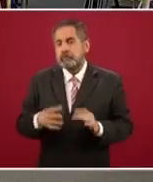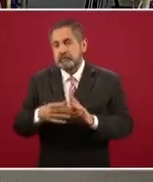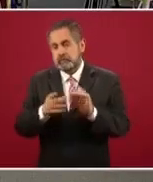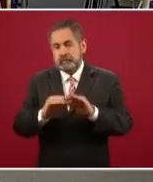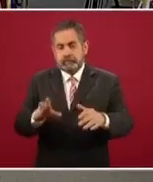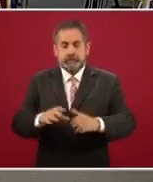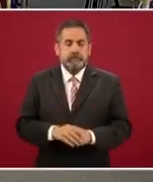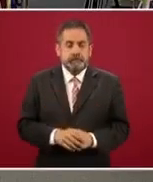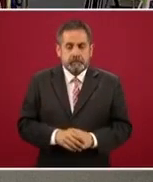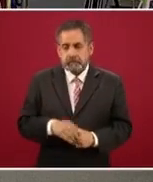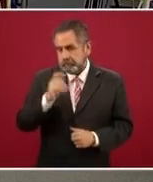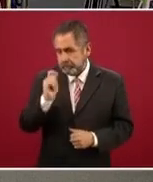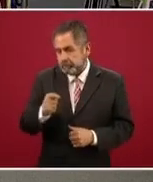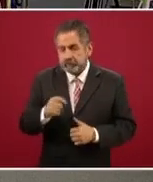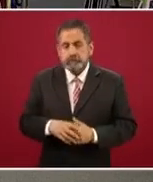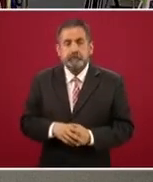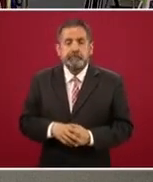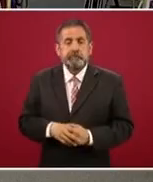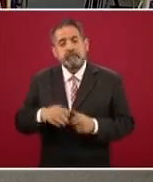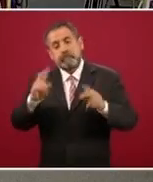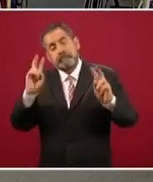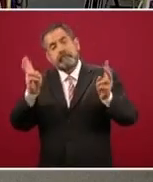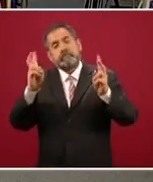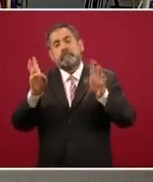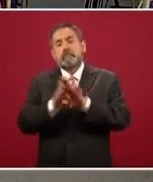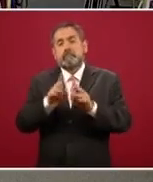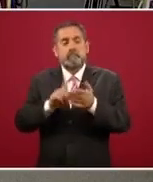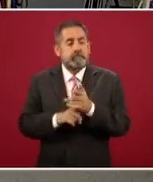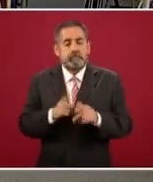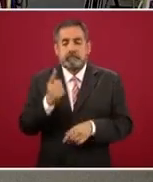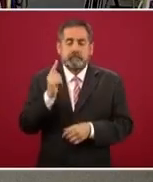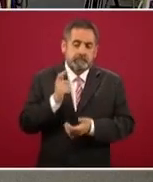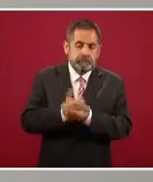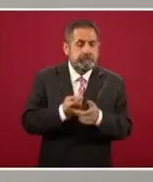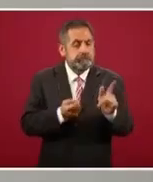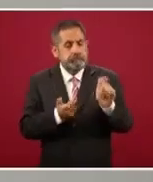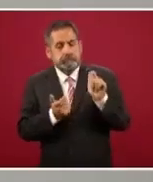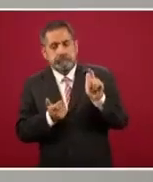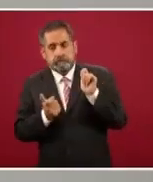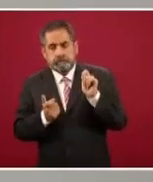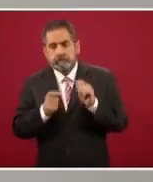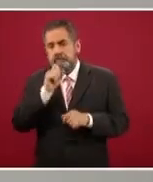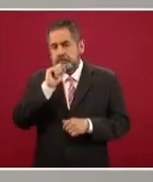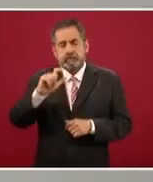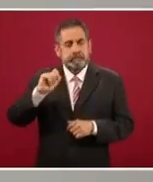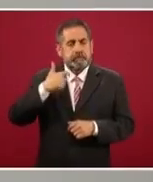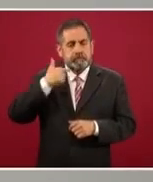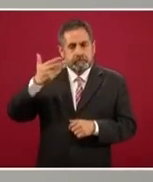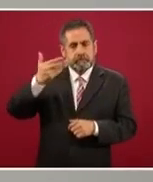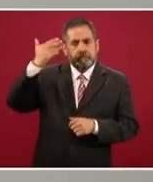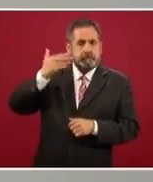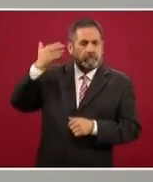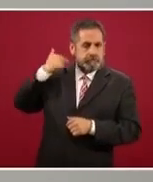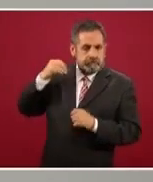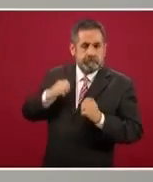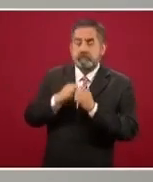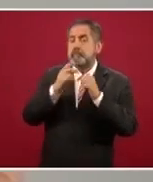eso. Dicho sea de paso, también un tema con los cobros, aquí lo advierto, porque también es experiencia vivida de otras